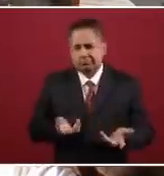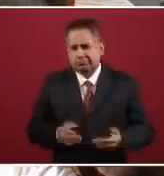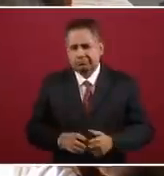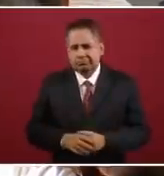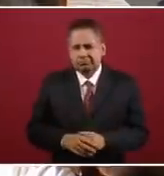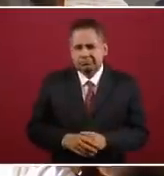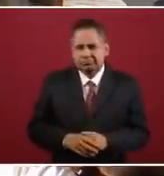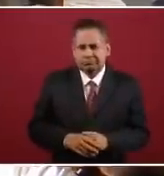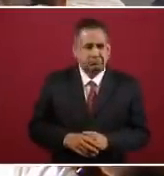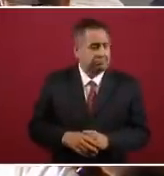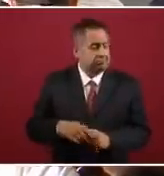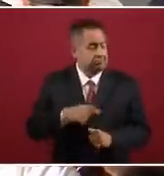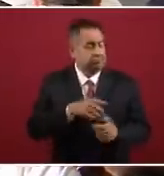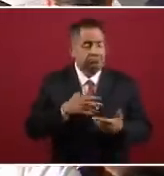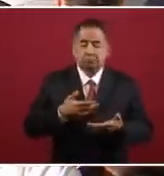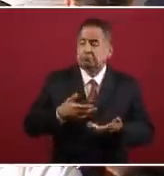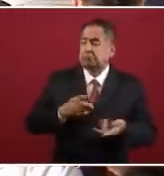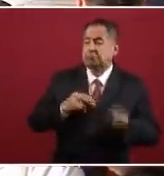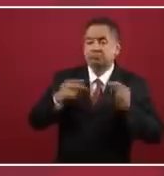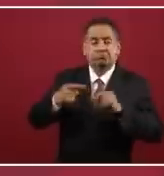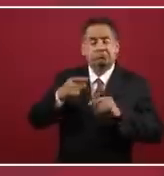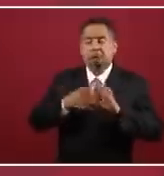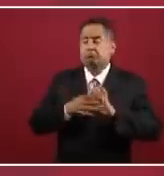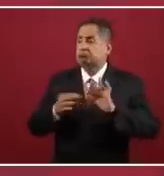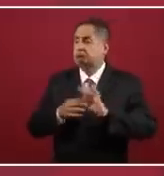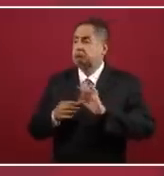Y ya ahora son los paladines